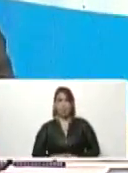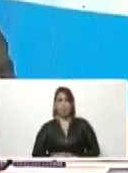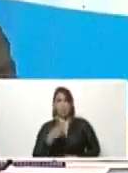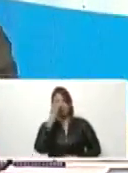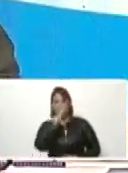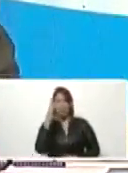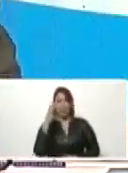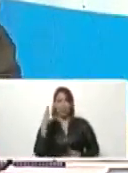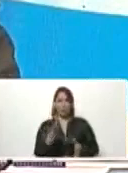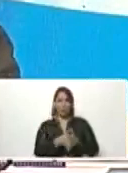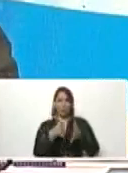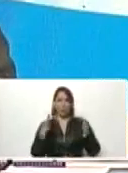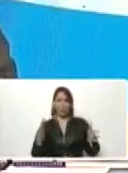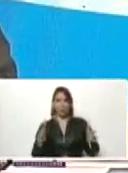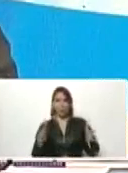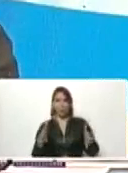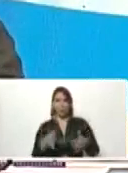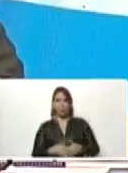de grandes